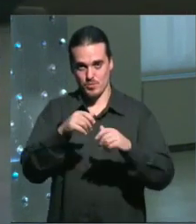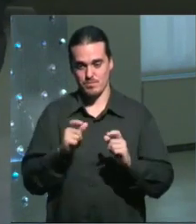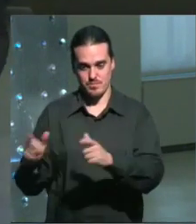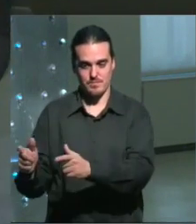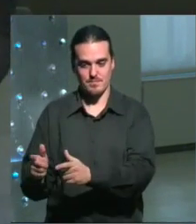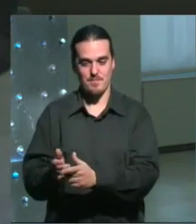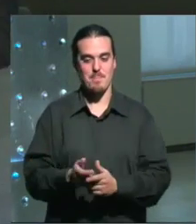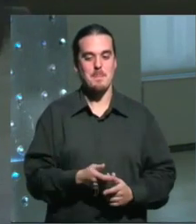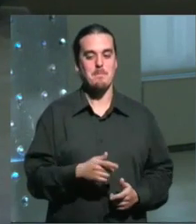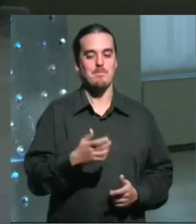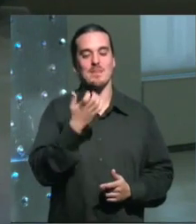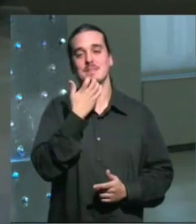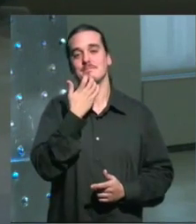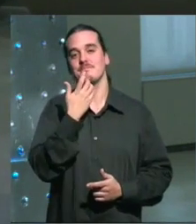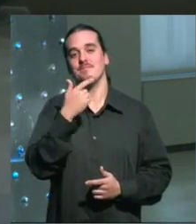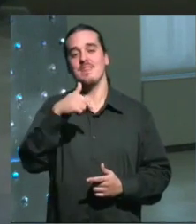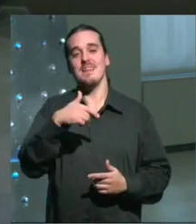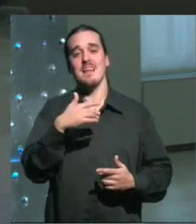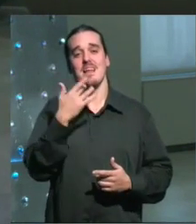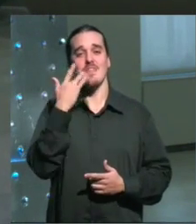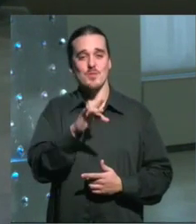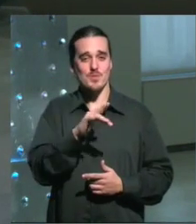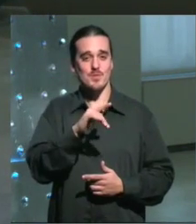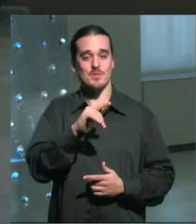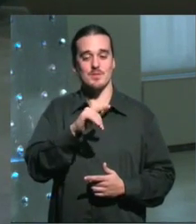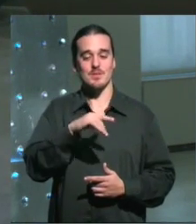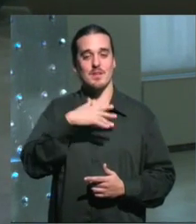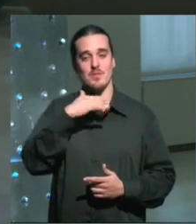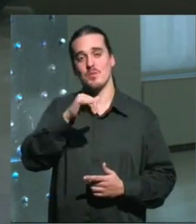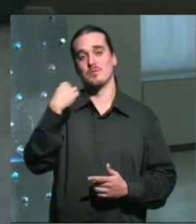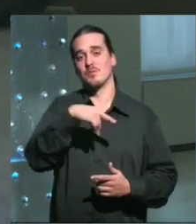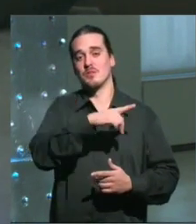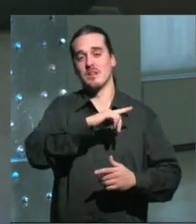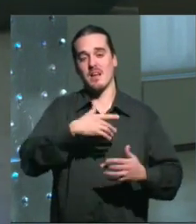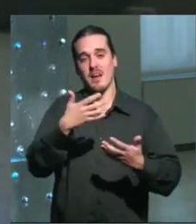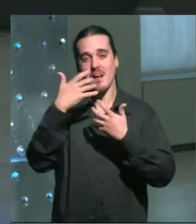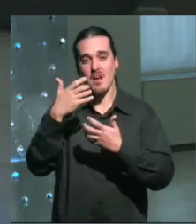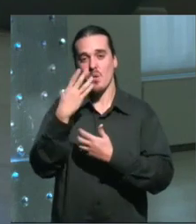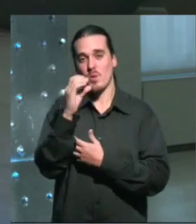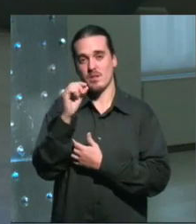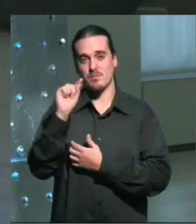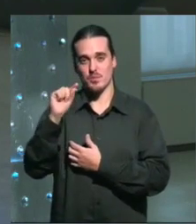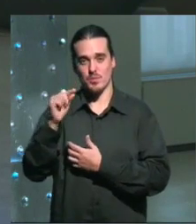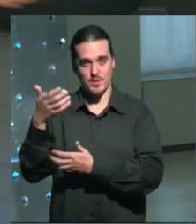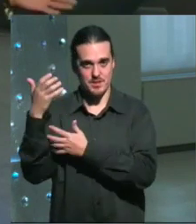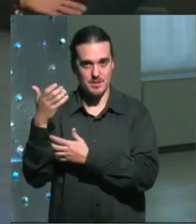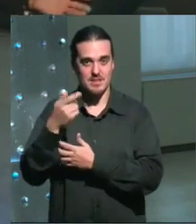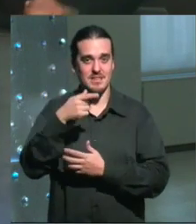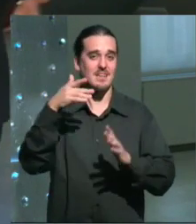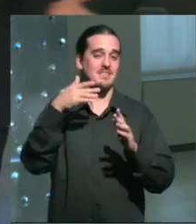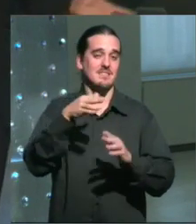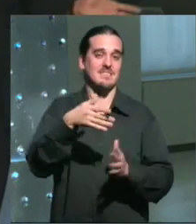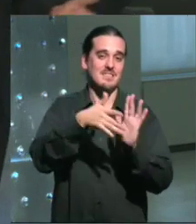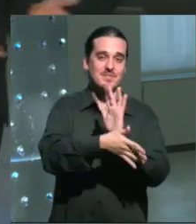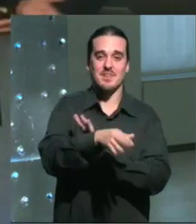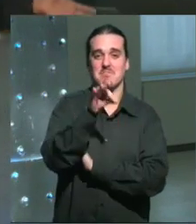estados que en el 2004 ganamos de manera clara, inequívoca, con más de 20 puntos de ventaja. Pues normalmente se decidía que ahí no hacías campaña.